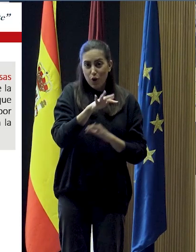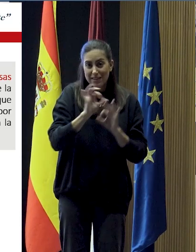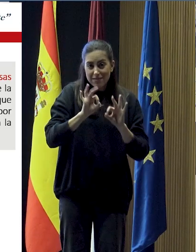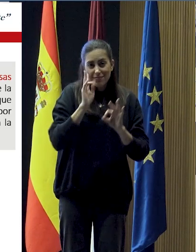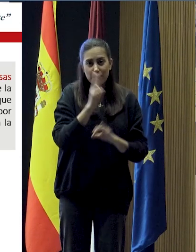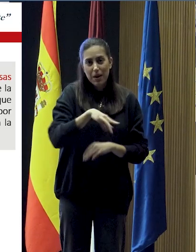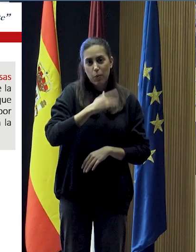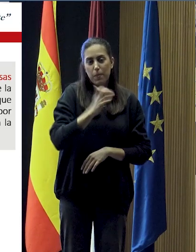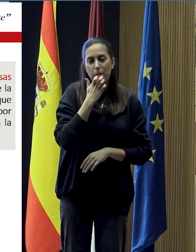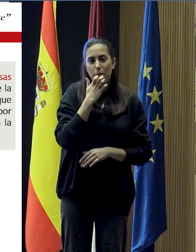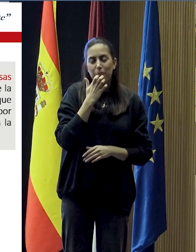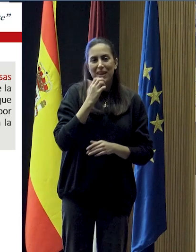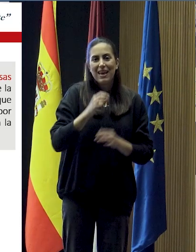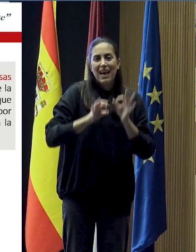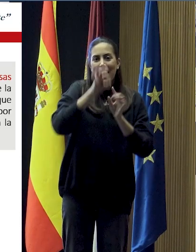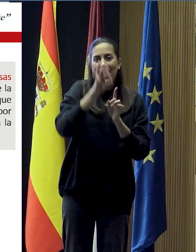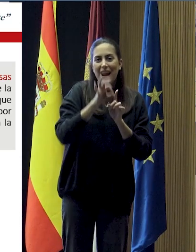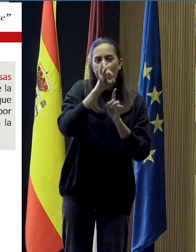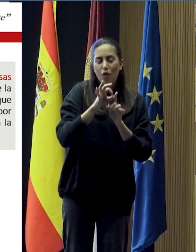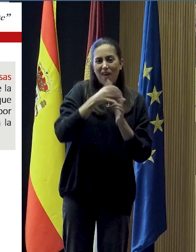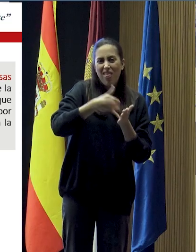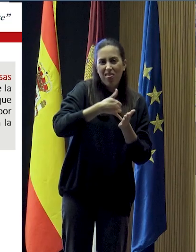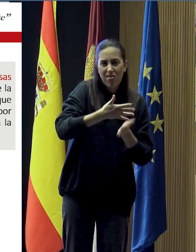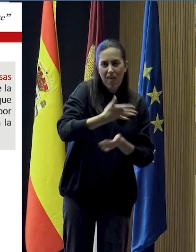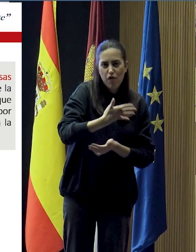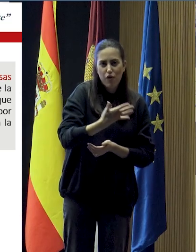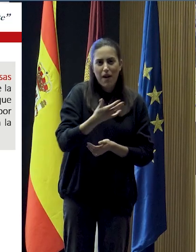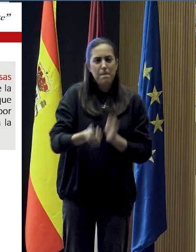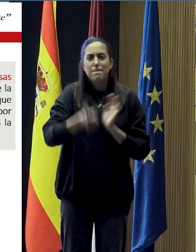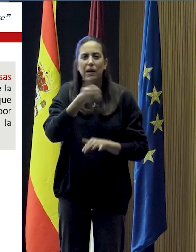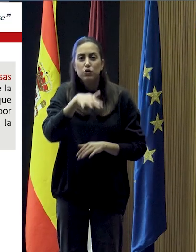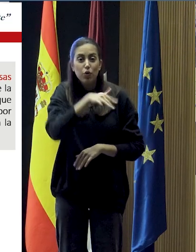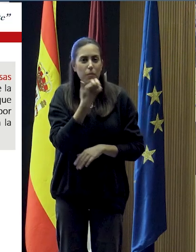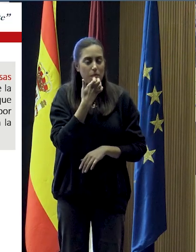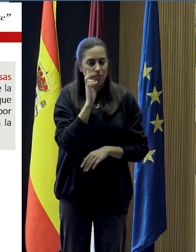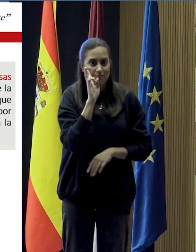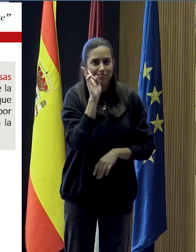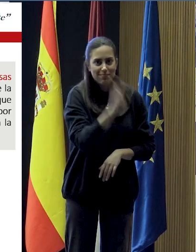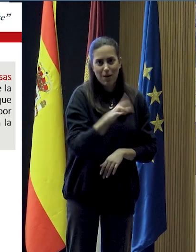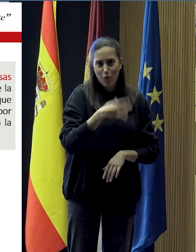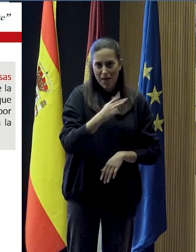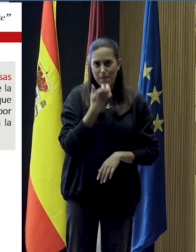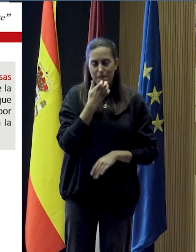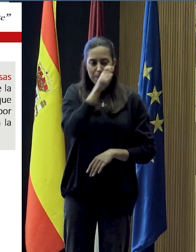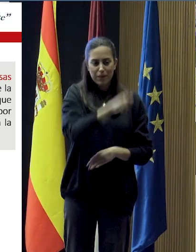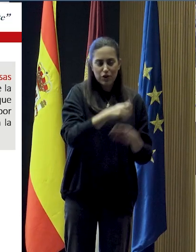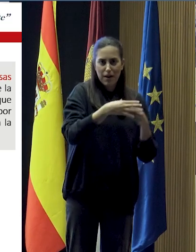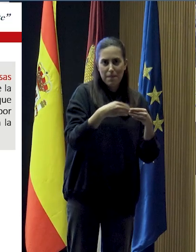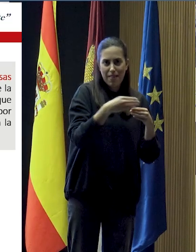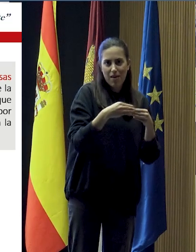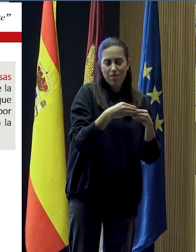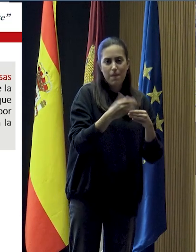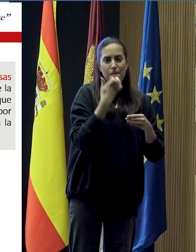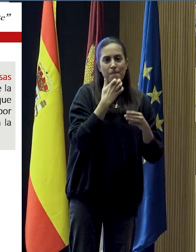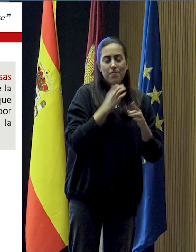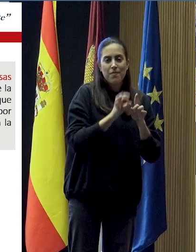presentan mayor grado de atrofia en distintos estadios de la enfermedad neurodegenerativa. Si yo tengo un paciente que ha sido clasificado con